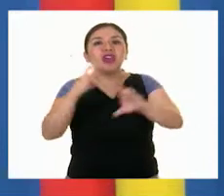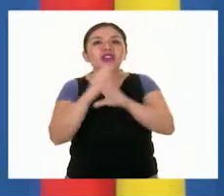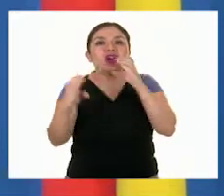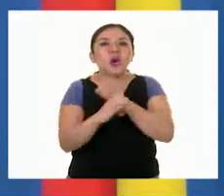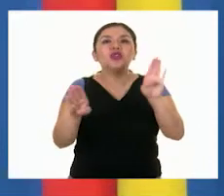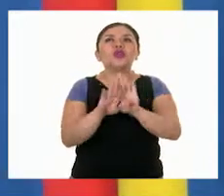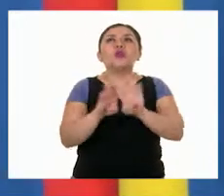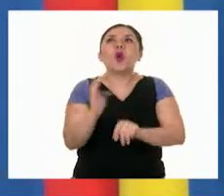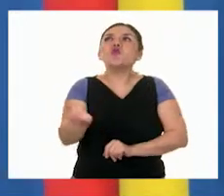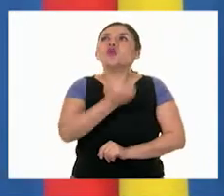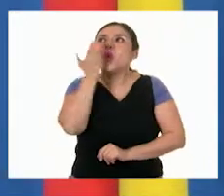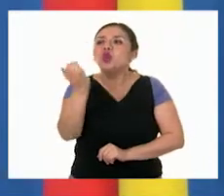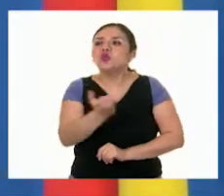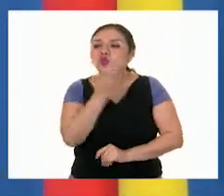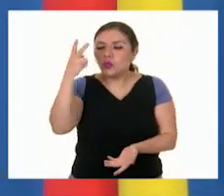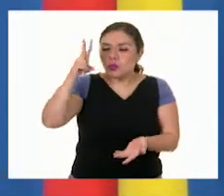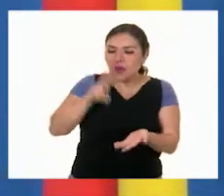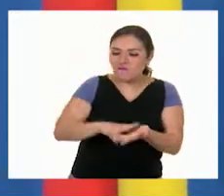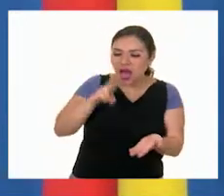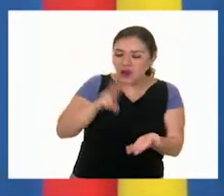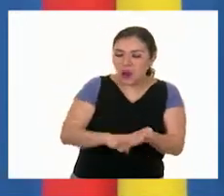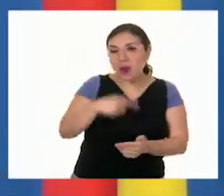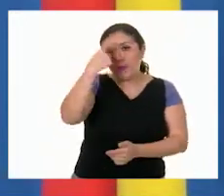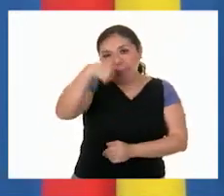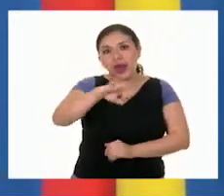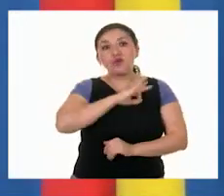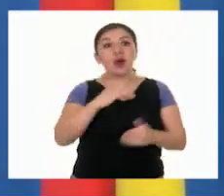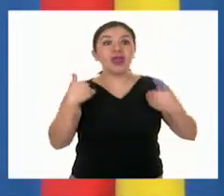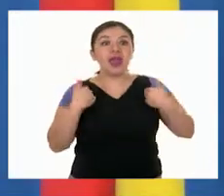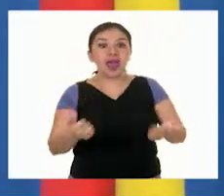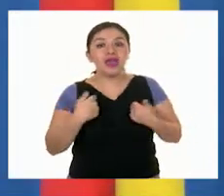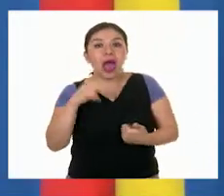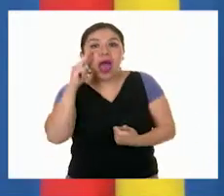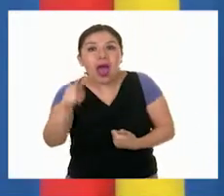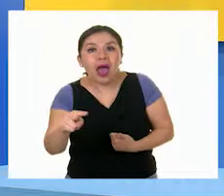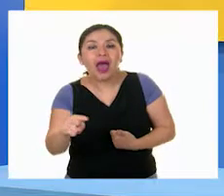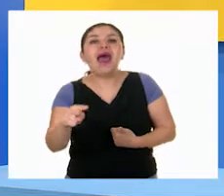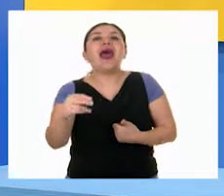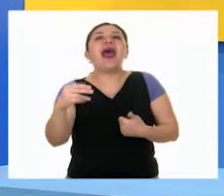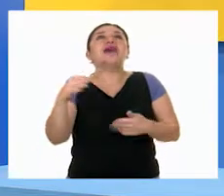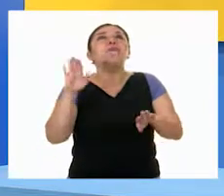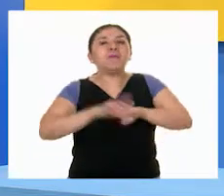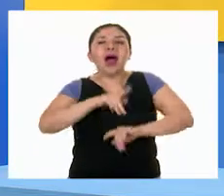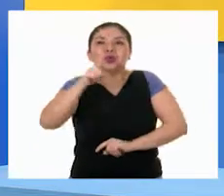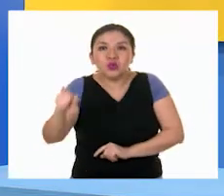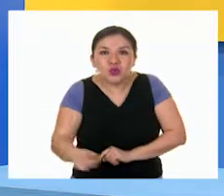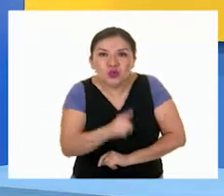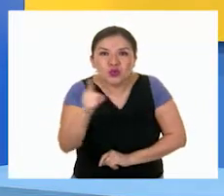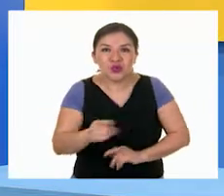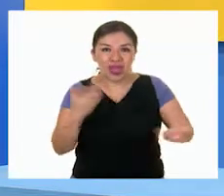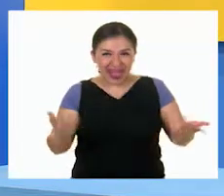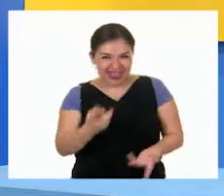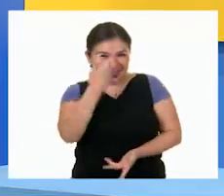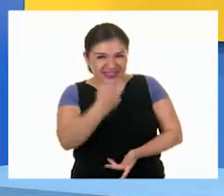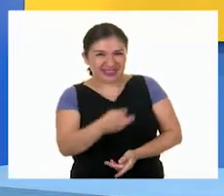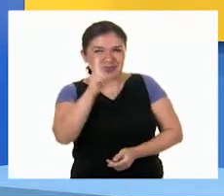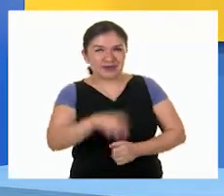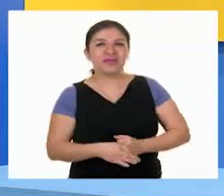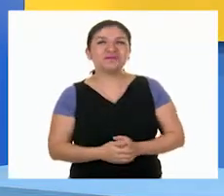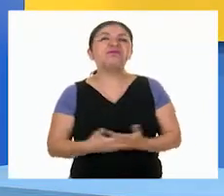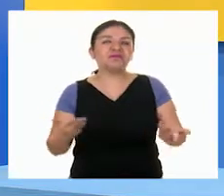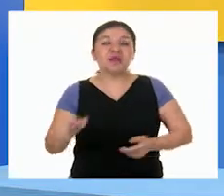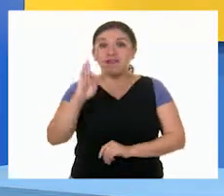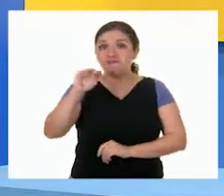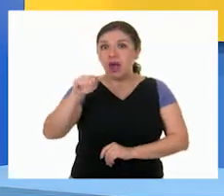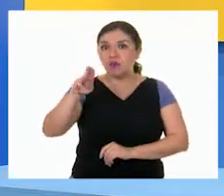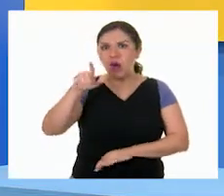las costumbres y valores, pues, para poder apreciarlos y quererlos y preservarlos. Así es, María. Hay fábulas